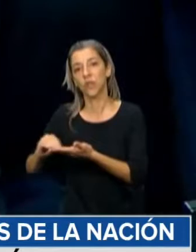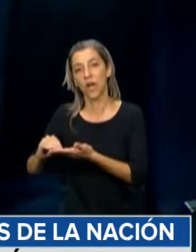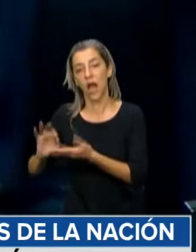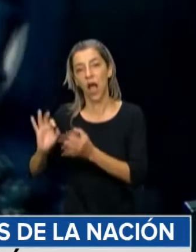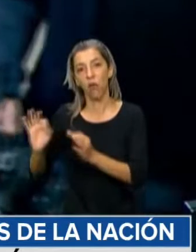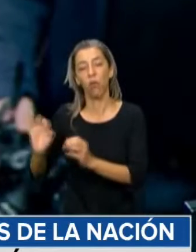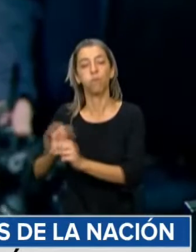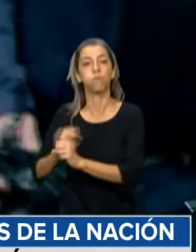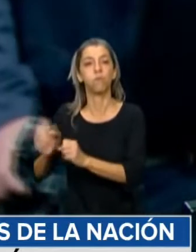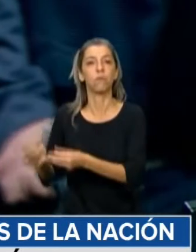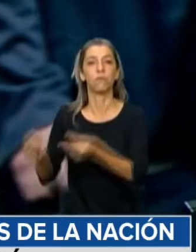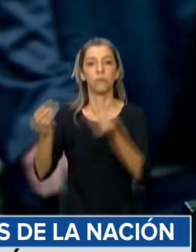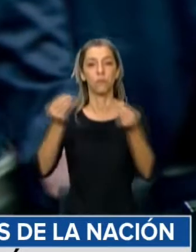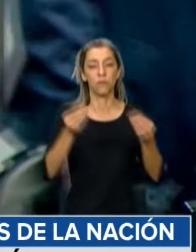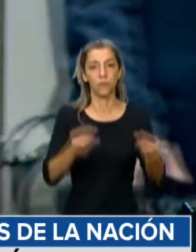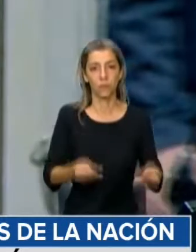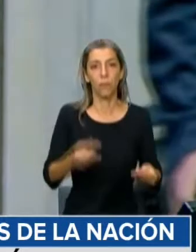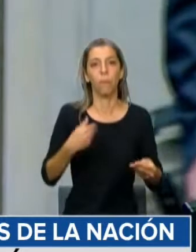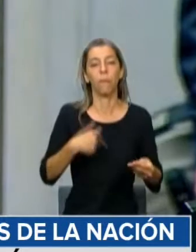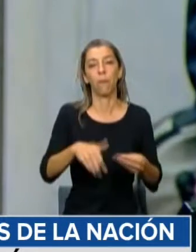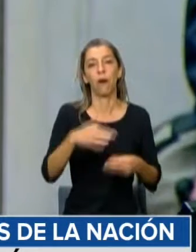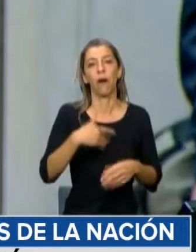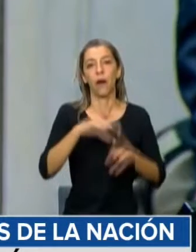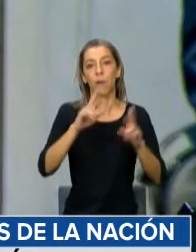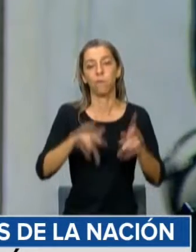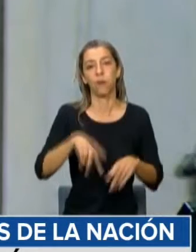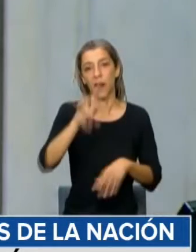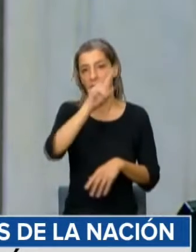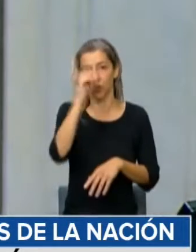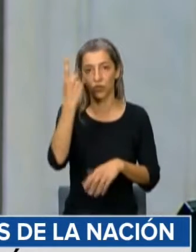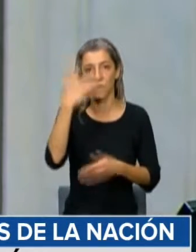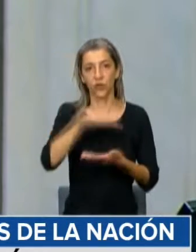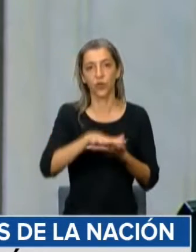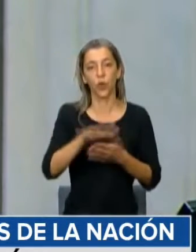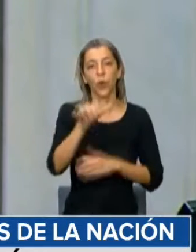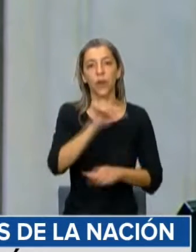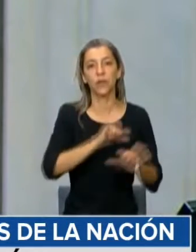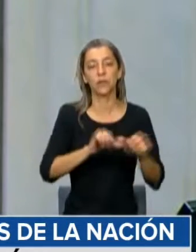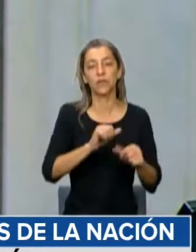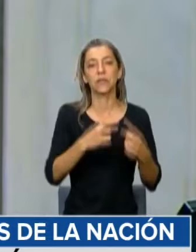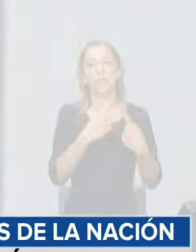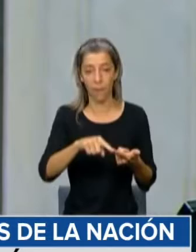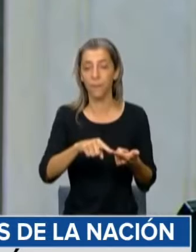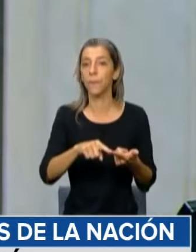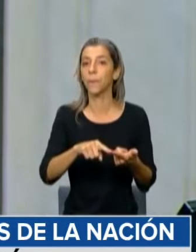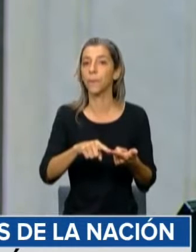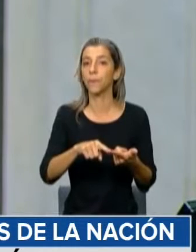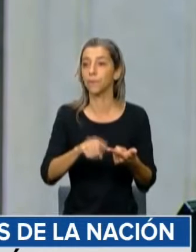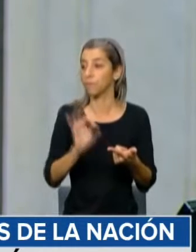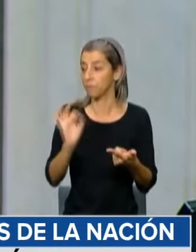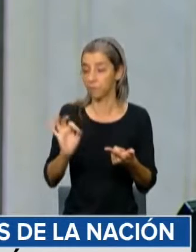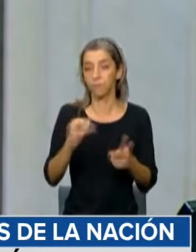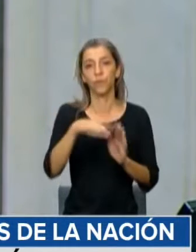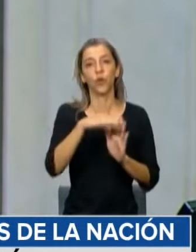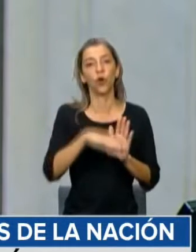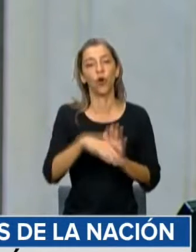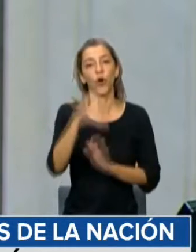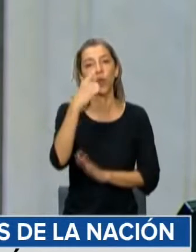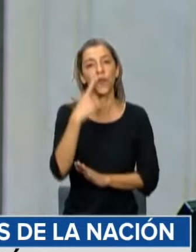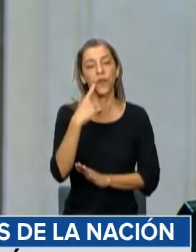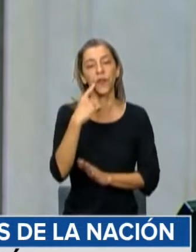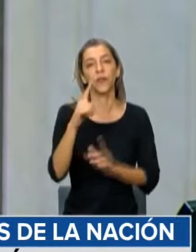que se aprueba el Plan Nacional de Ciencia, Tecnología e Innovación 2030. Orden del día